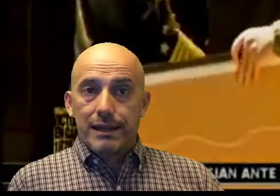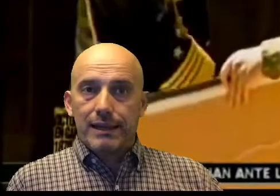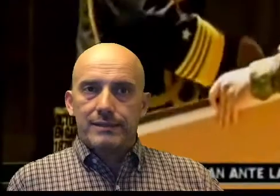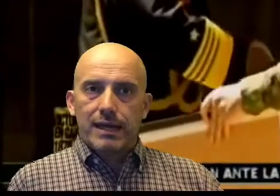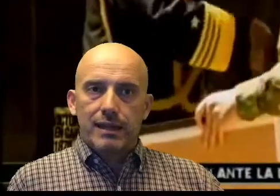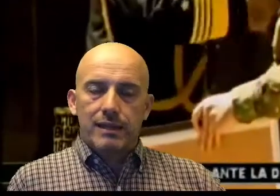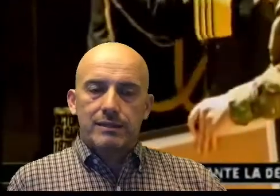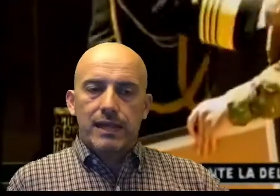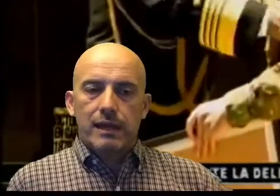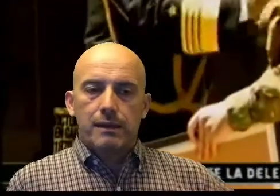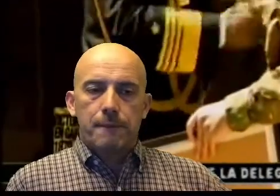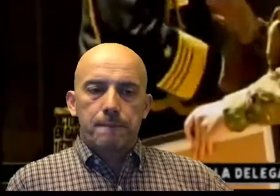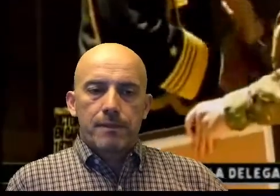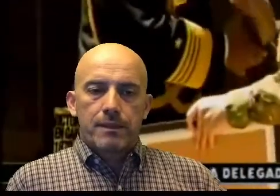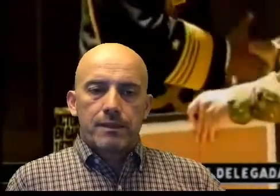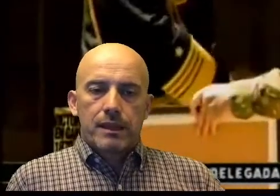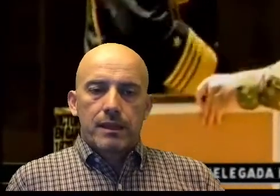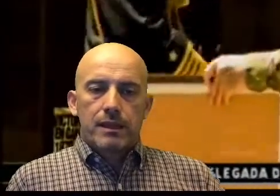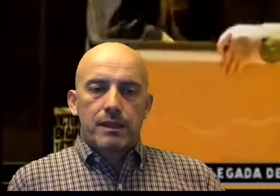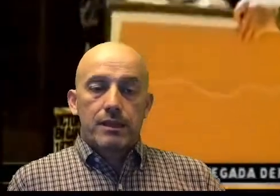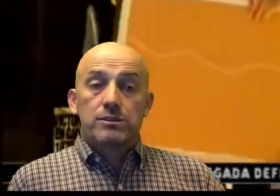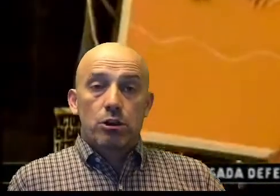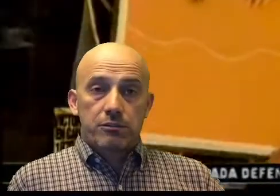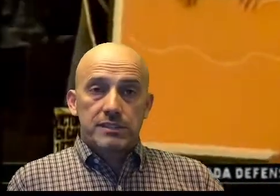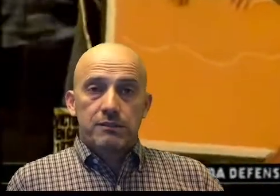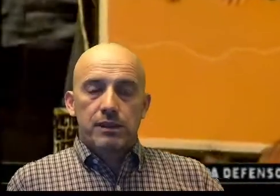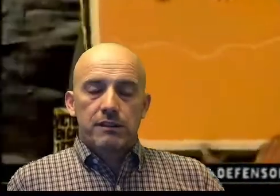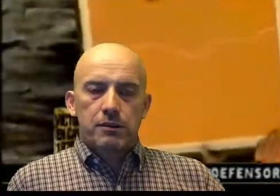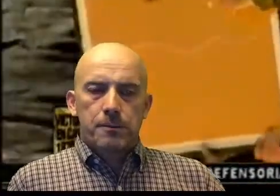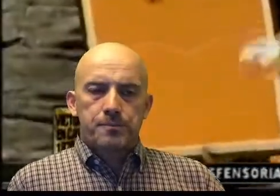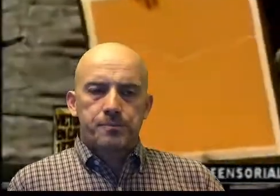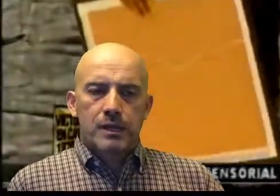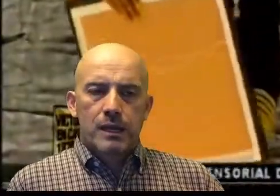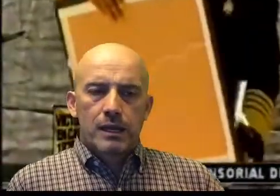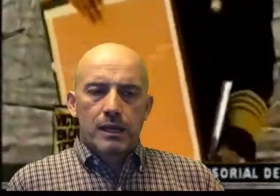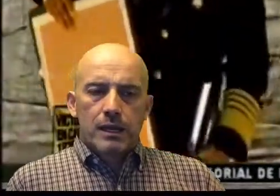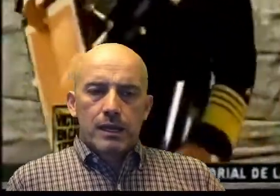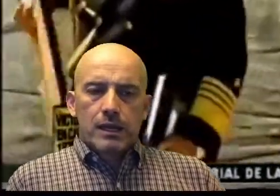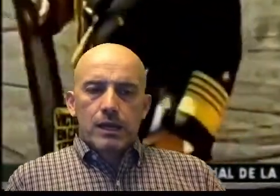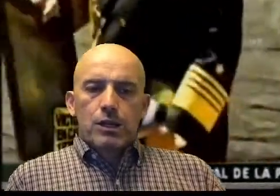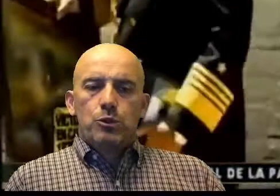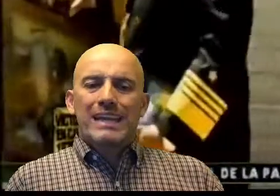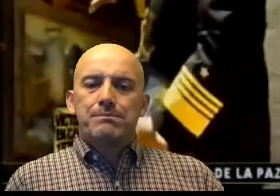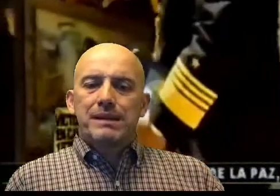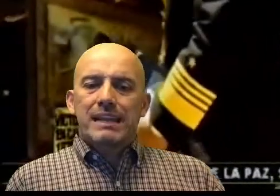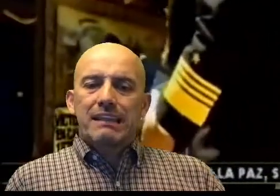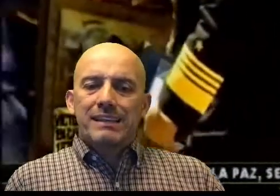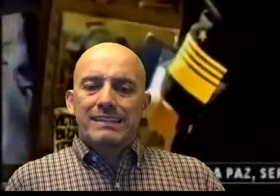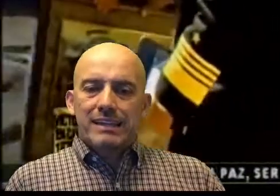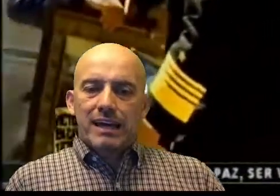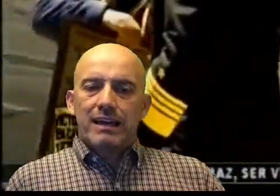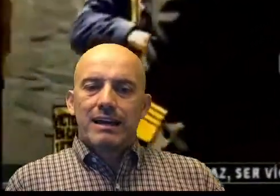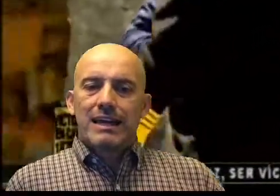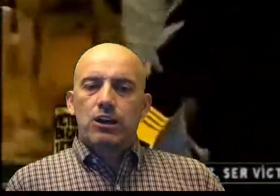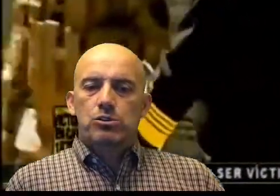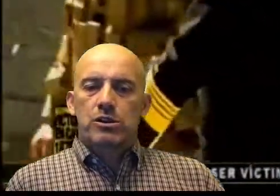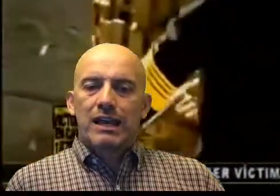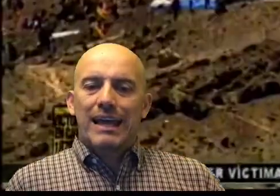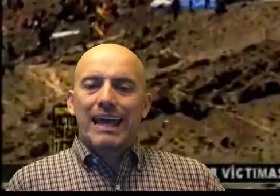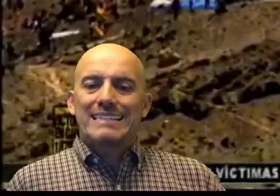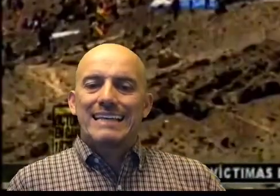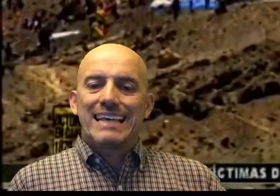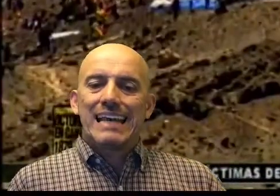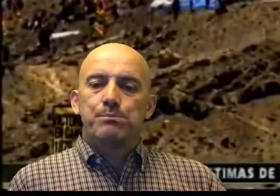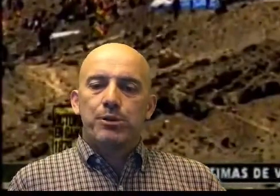deslealtad idea tal dentro del oficial boliviano no hay que perder de vista que el